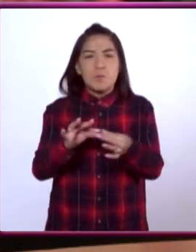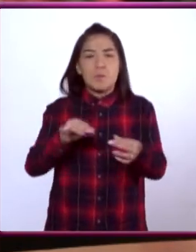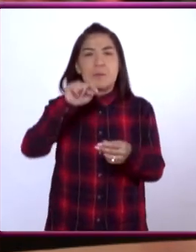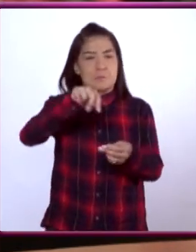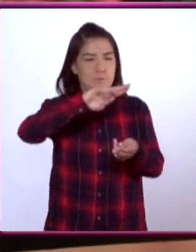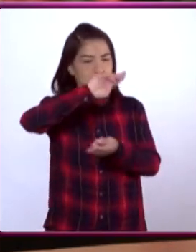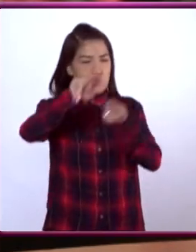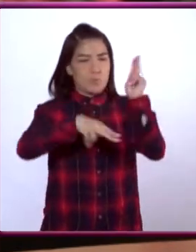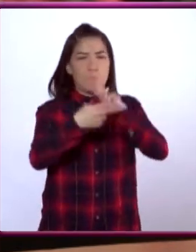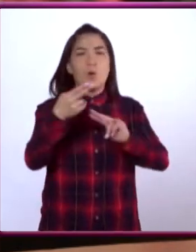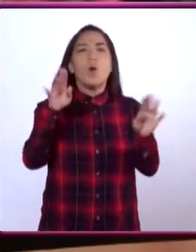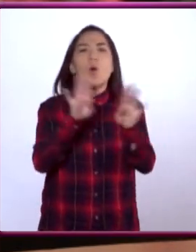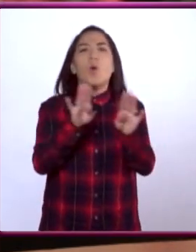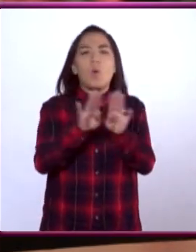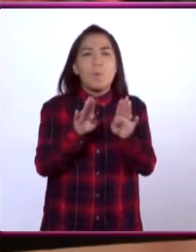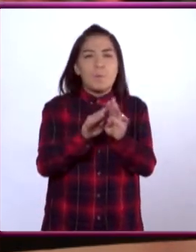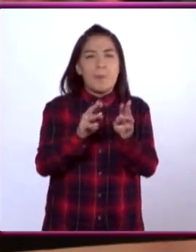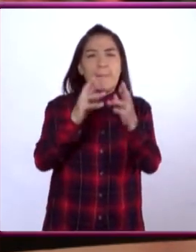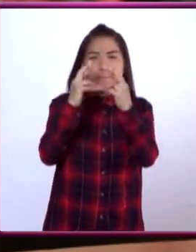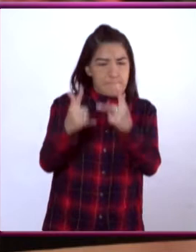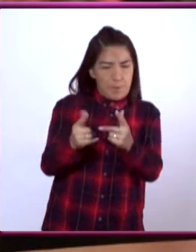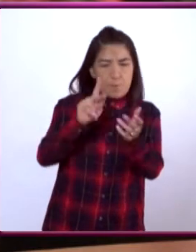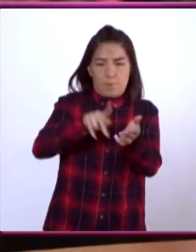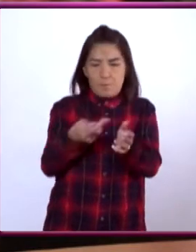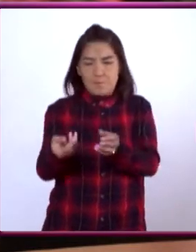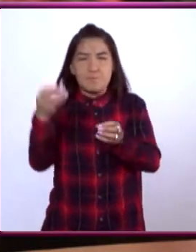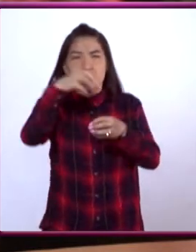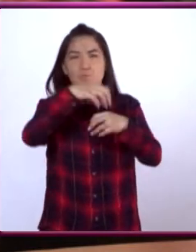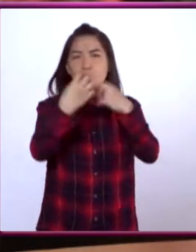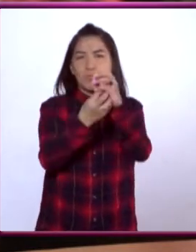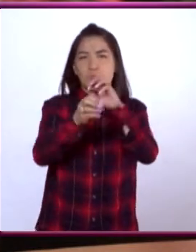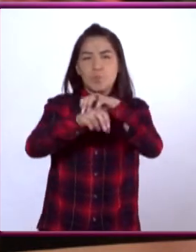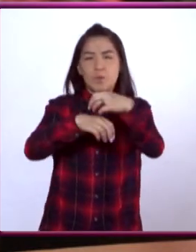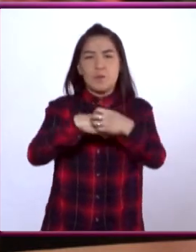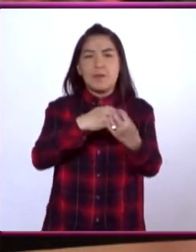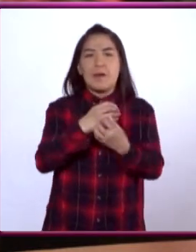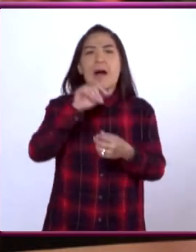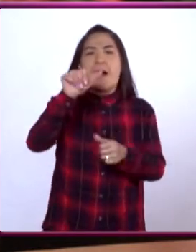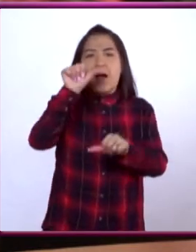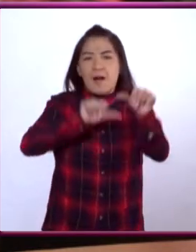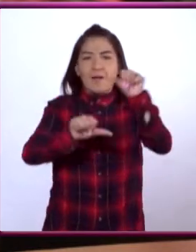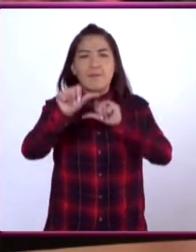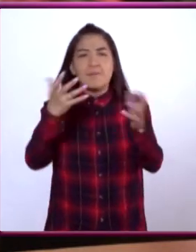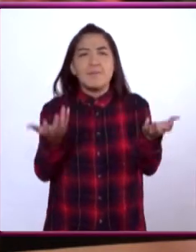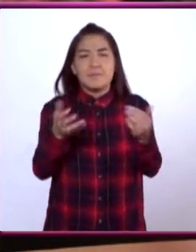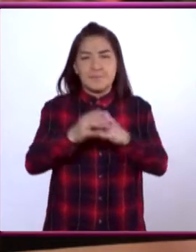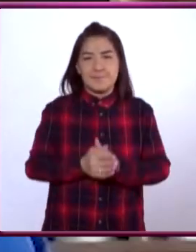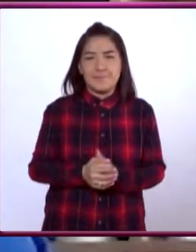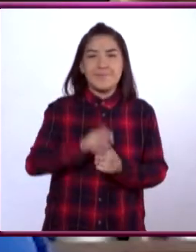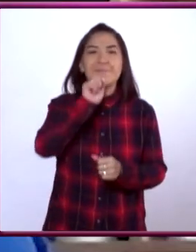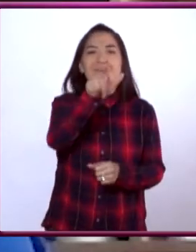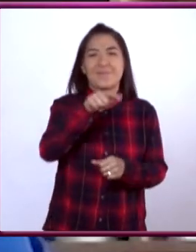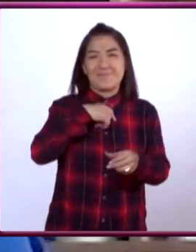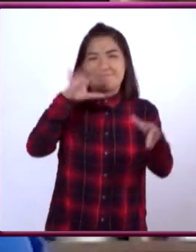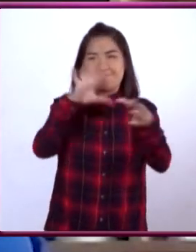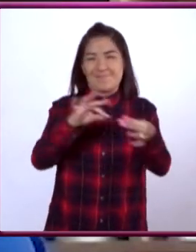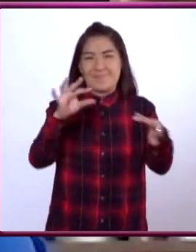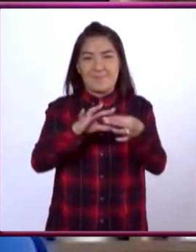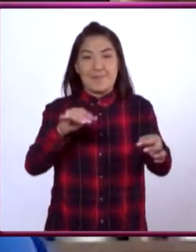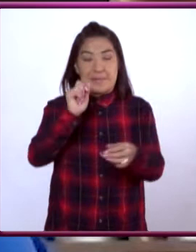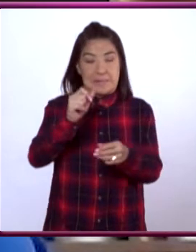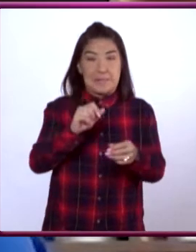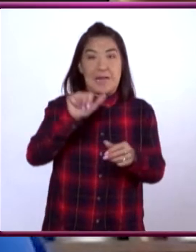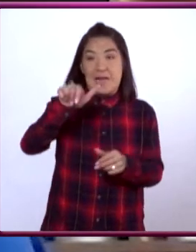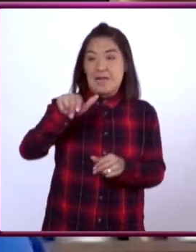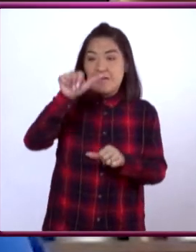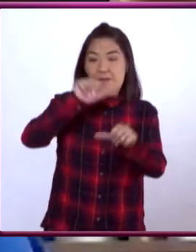que nos platique en el universo cómo es que se rompen y se reintegran los átomos. Bueno, como te digo, el